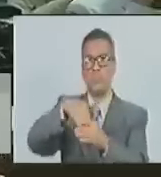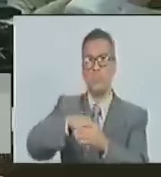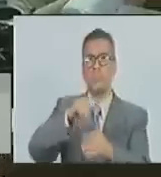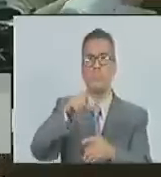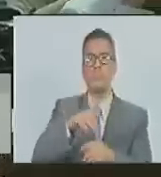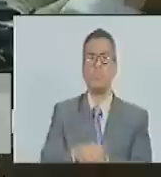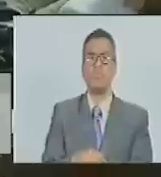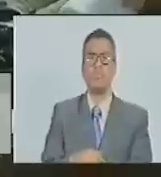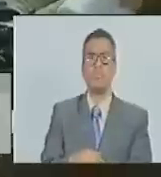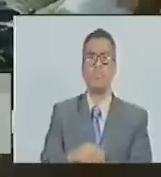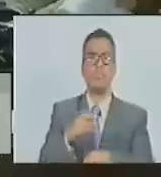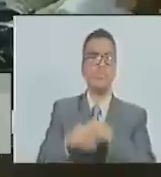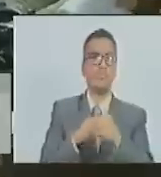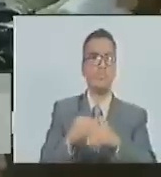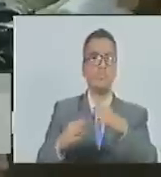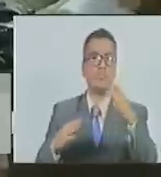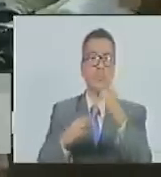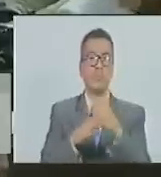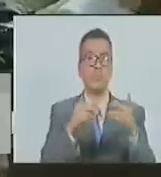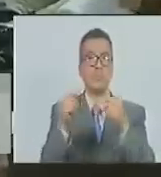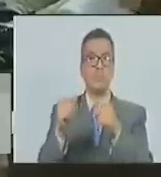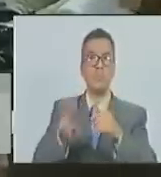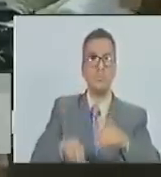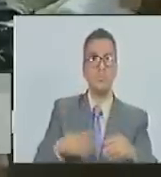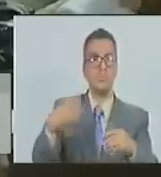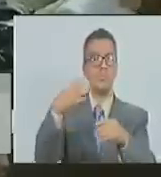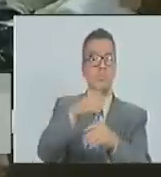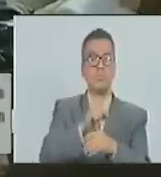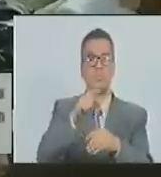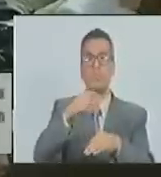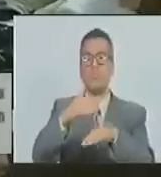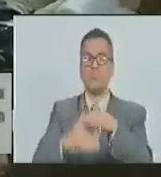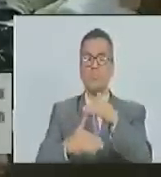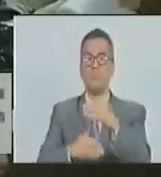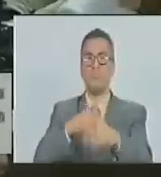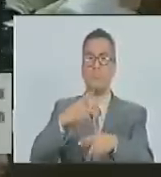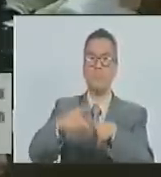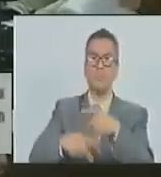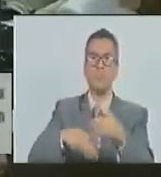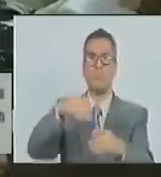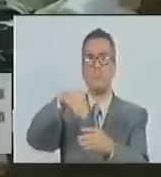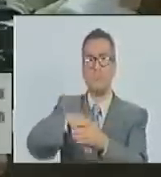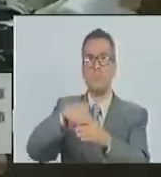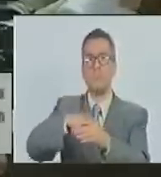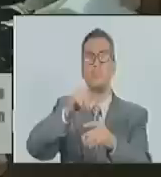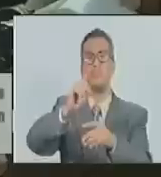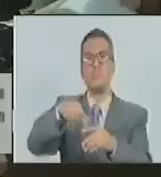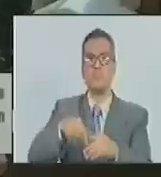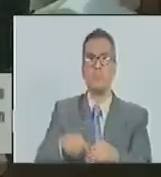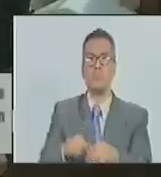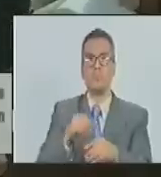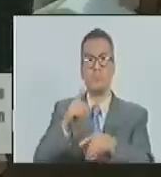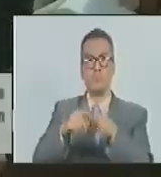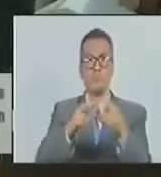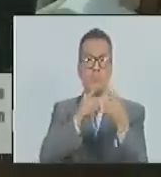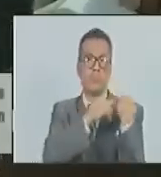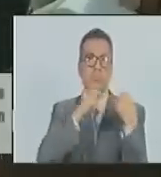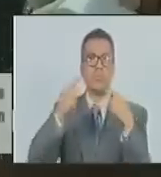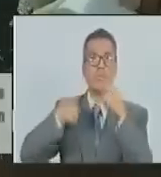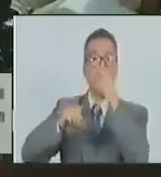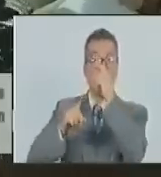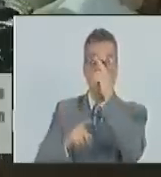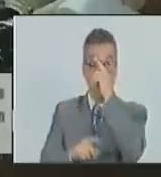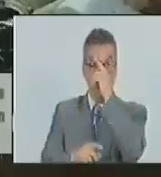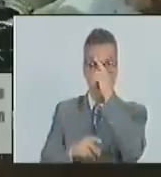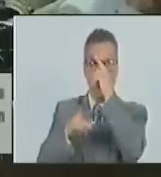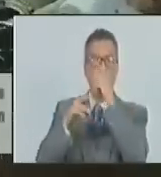medio del bloqueo económico lograron ir mejorando el proceso de registro civil, que también es una responsabilidad del CNE.